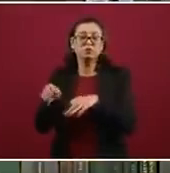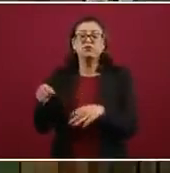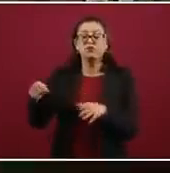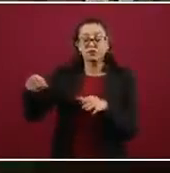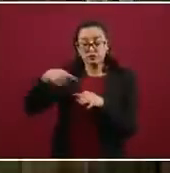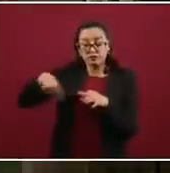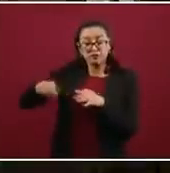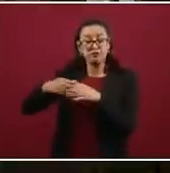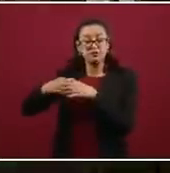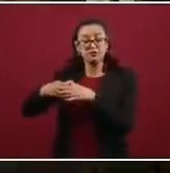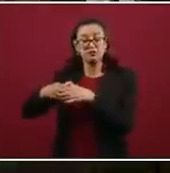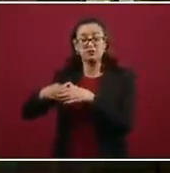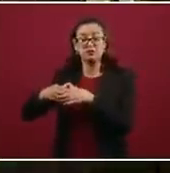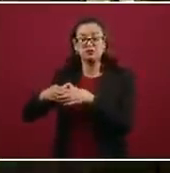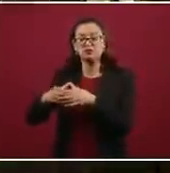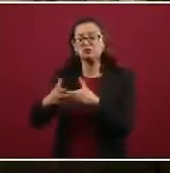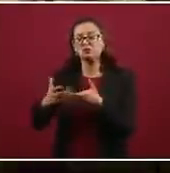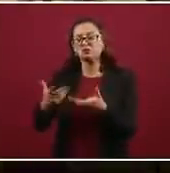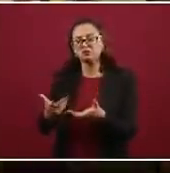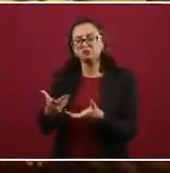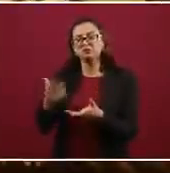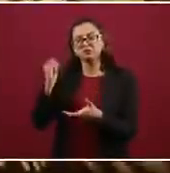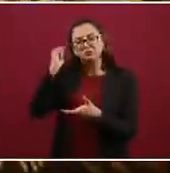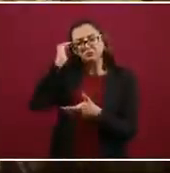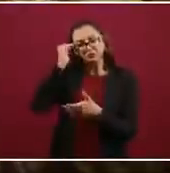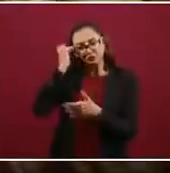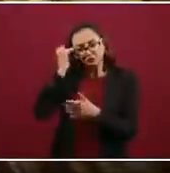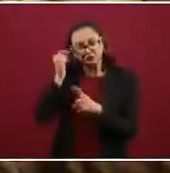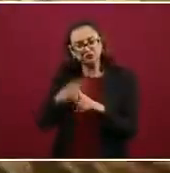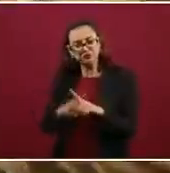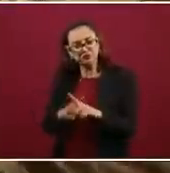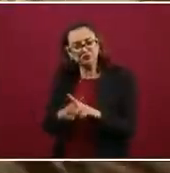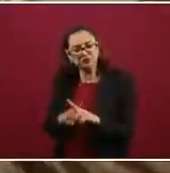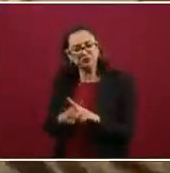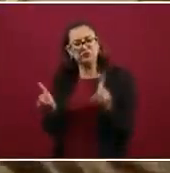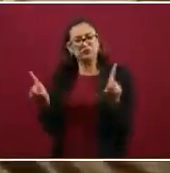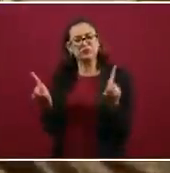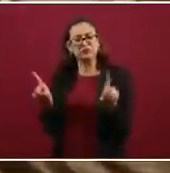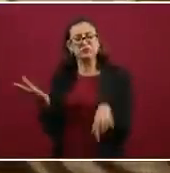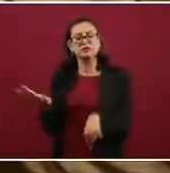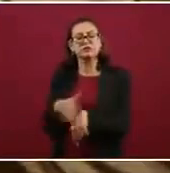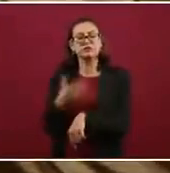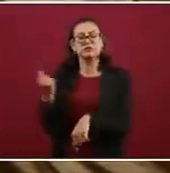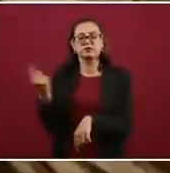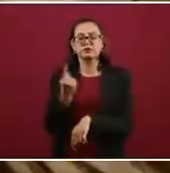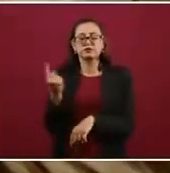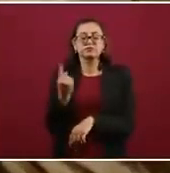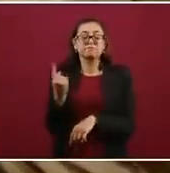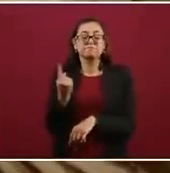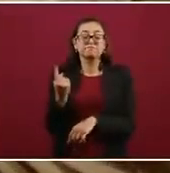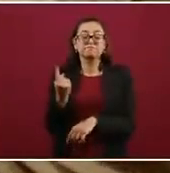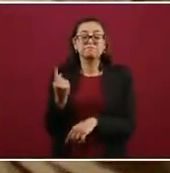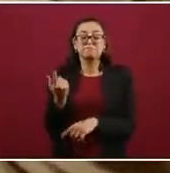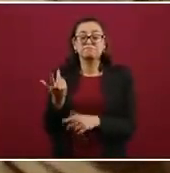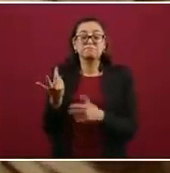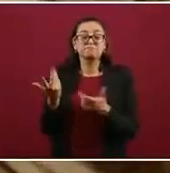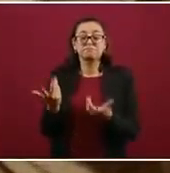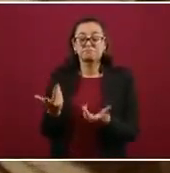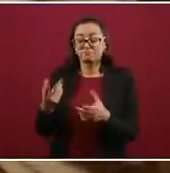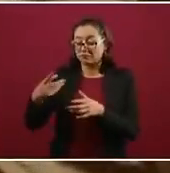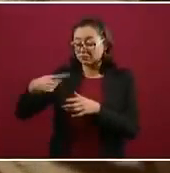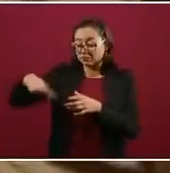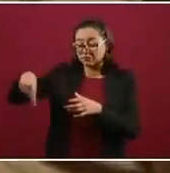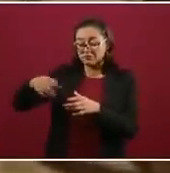personas unos indios un poco distintos de los demás, porque no tenían las